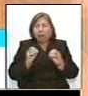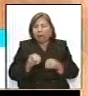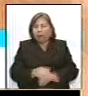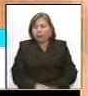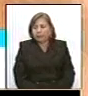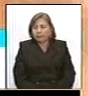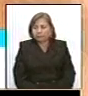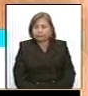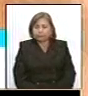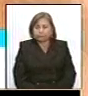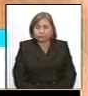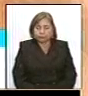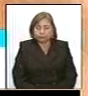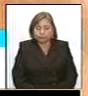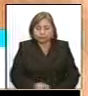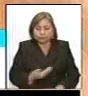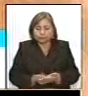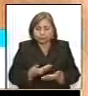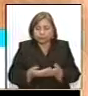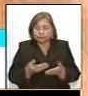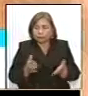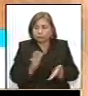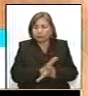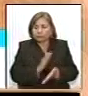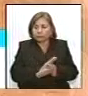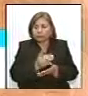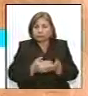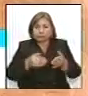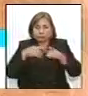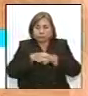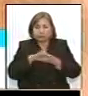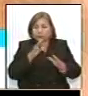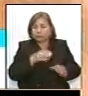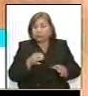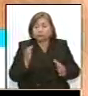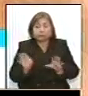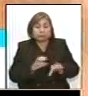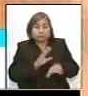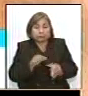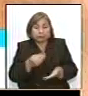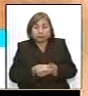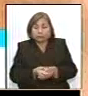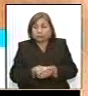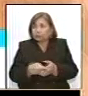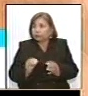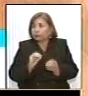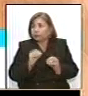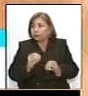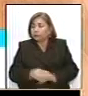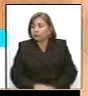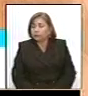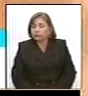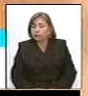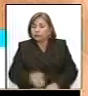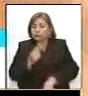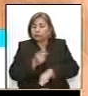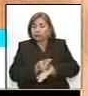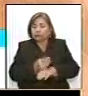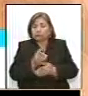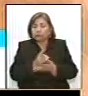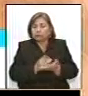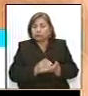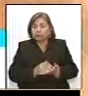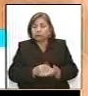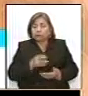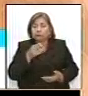en estos casos. Toma conocimiento del documento y lo pasa al archivo. Por tanto, antes de que se presentara la denuncia de parte, la